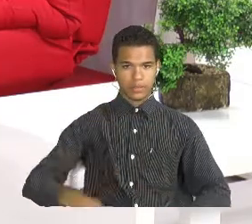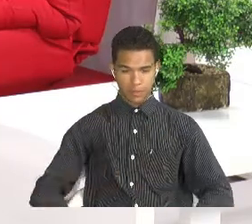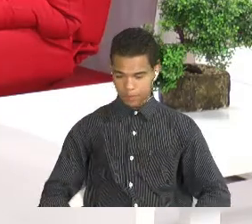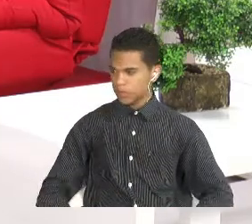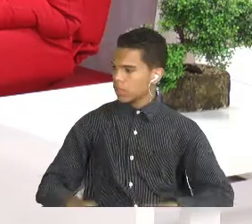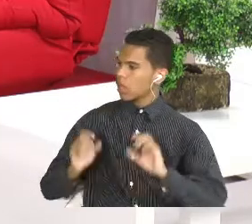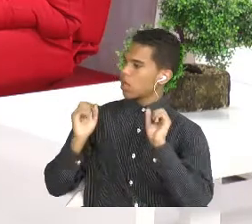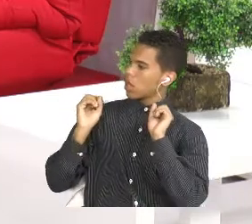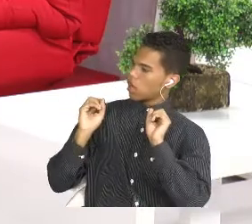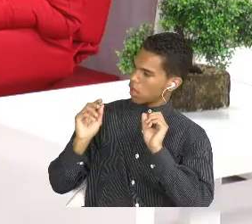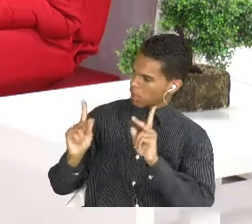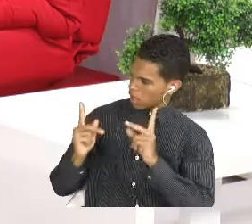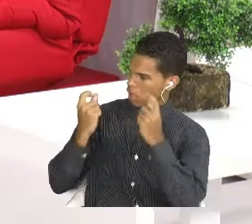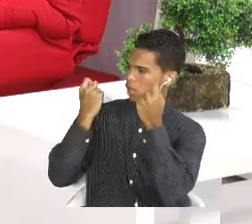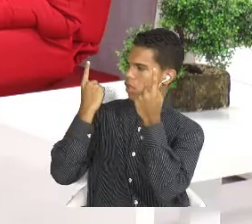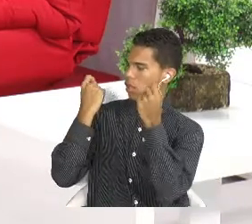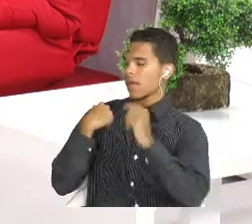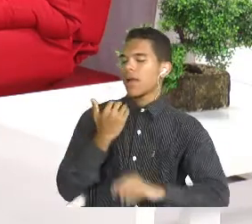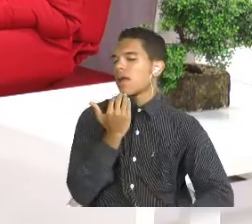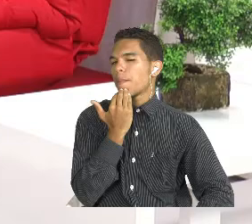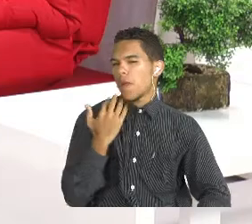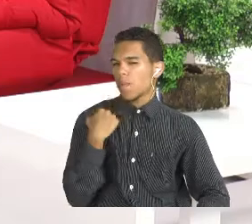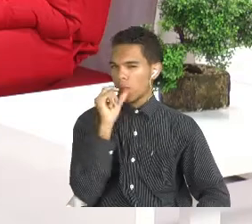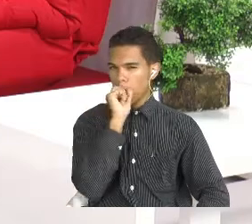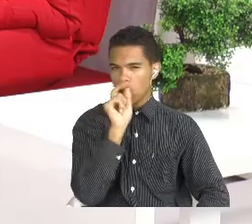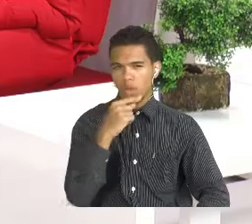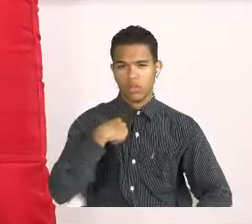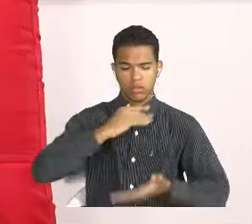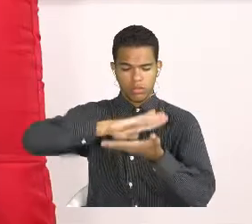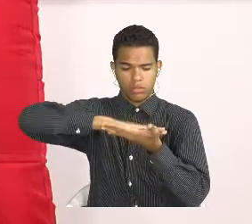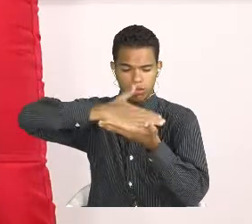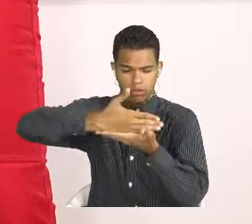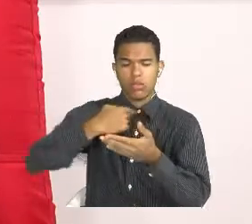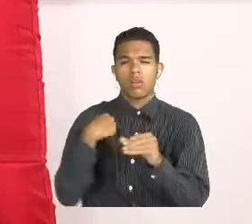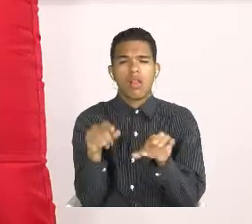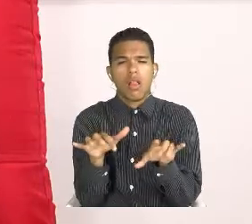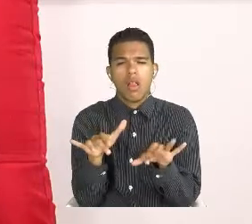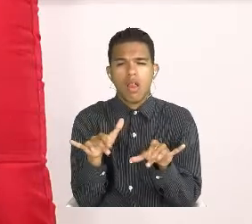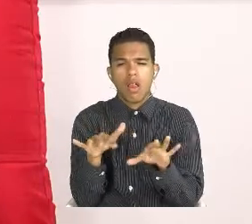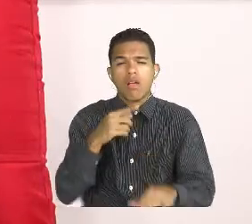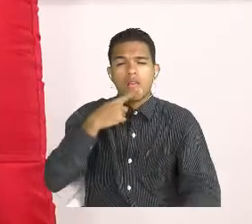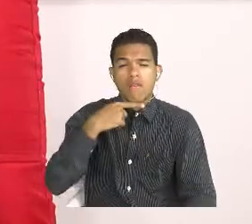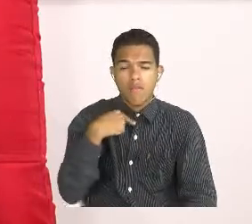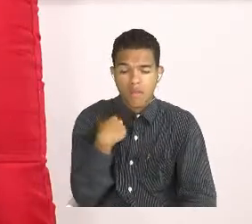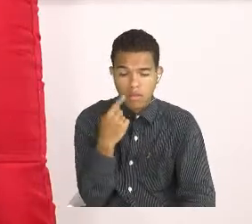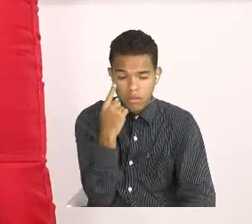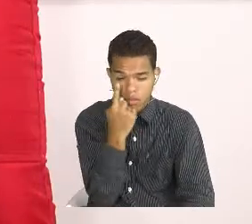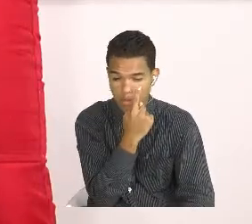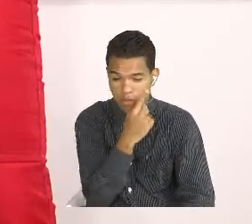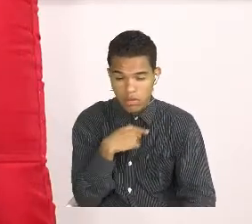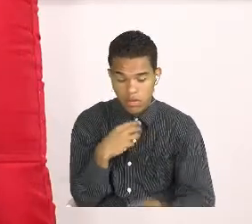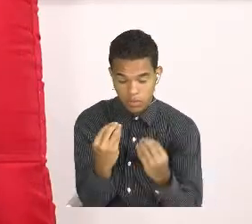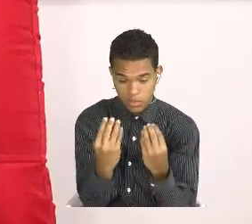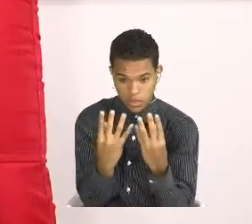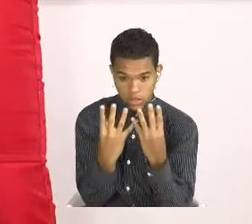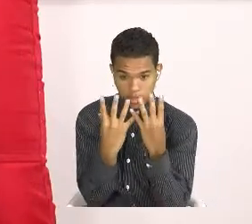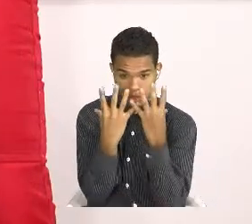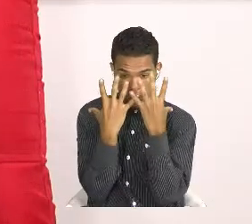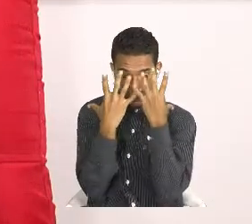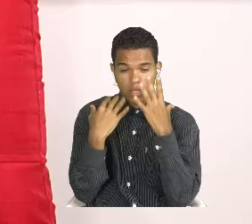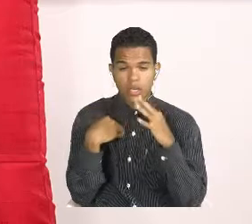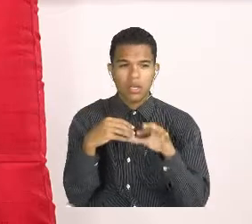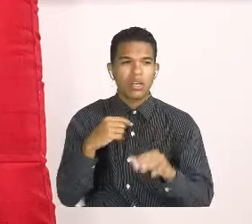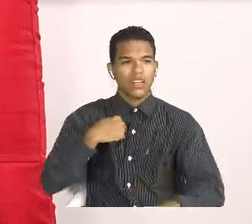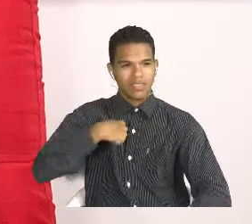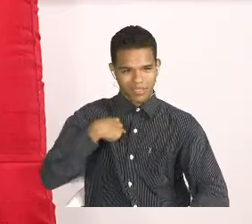Por ejemplo, doctor, yo mantengo mucho tiempo frente a un computador porque soy editora de video y de los proyectos que realizo acá en Enlace Televisión,